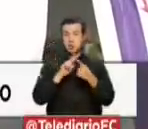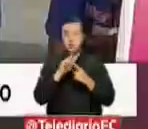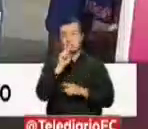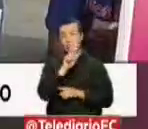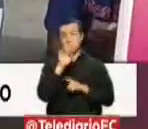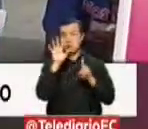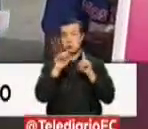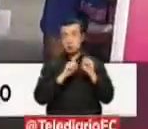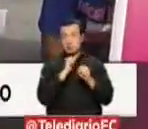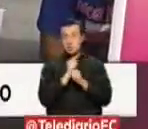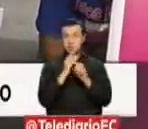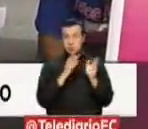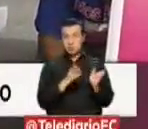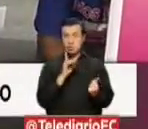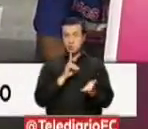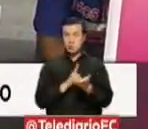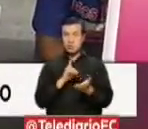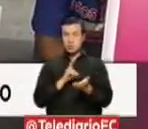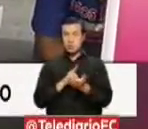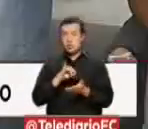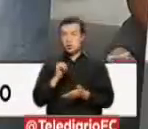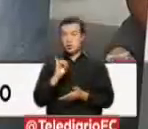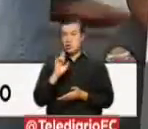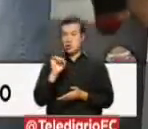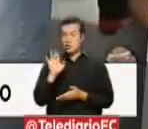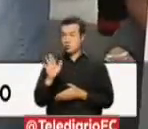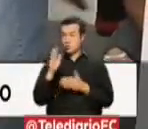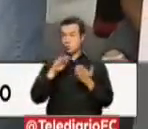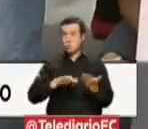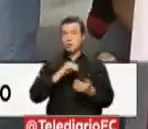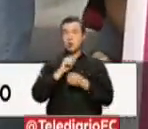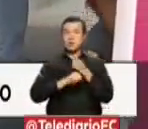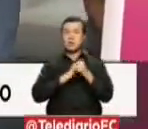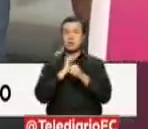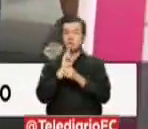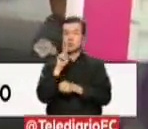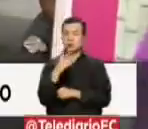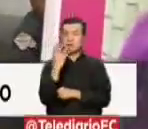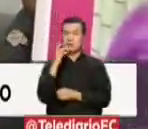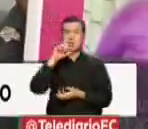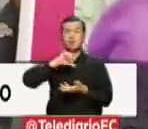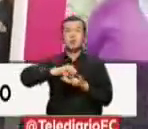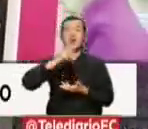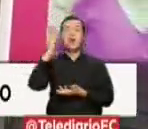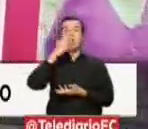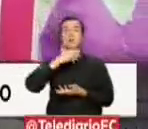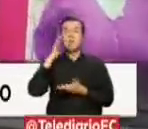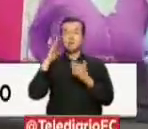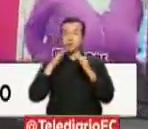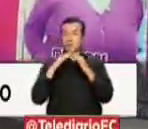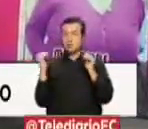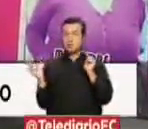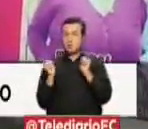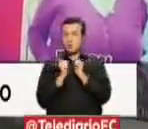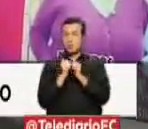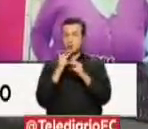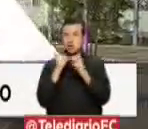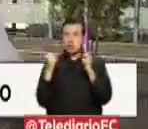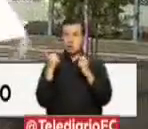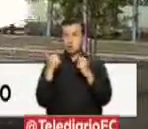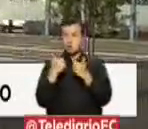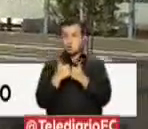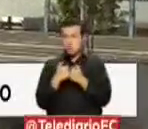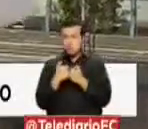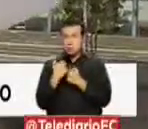26 años. También médico Jairo Ábalos Paredes fue encontrado muerto en 2015 en la ciudad de Ambato, en la casa en la que convivió con su ex esposa.